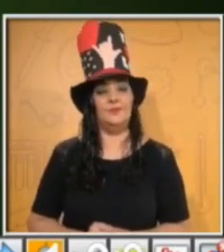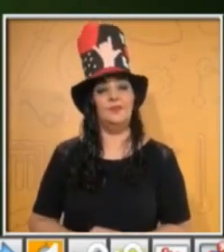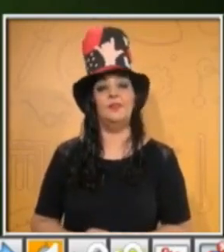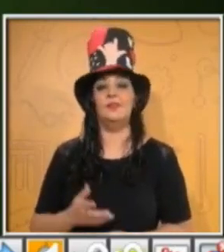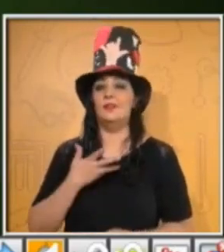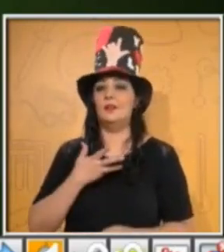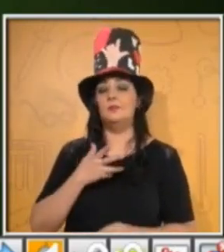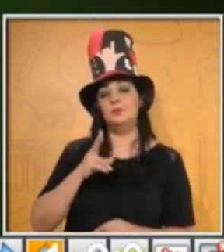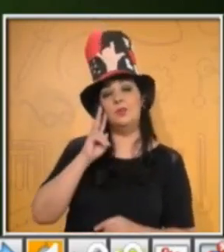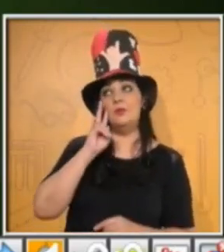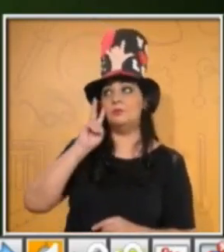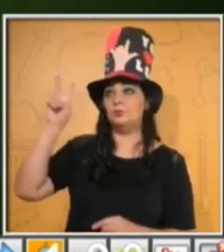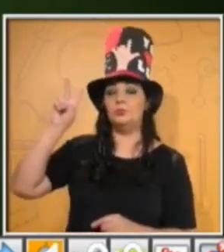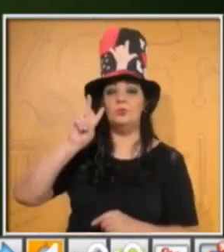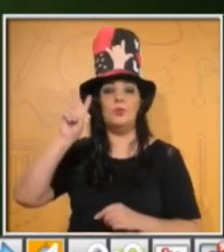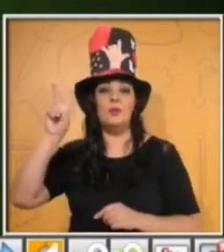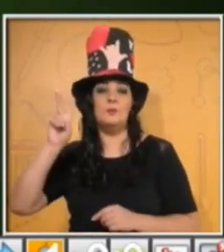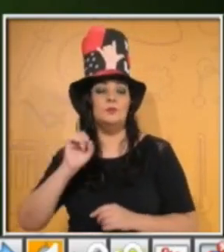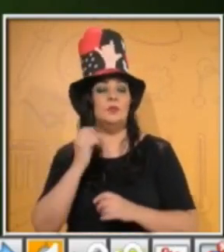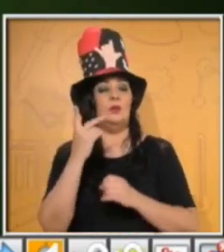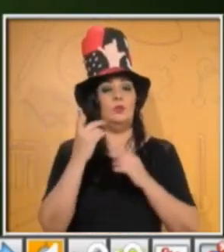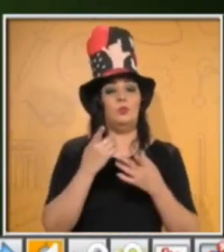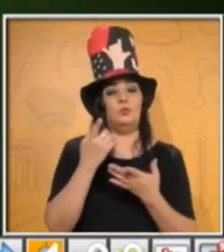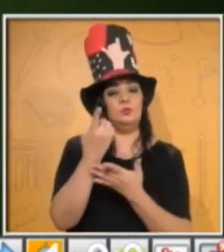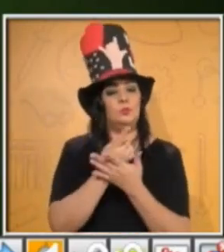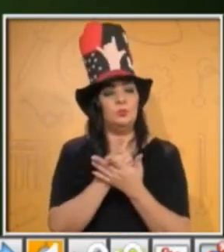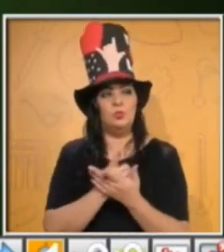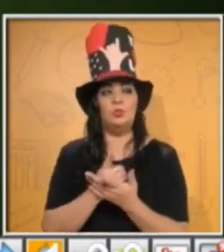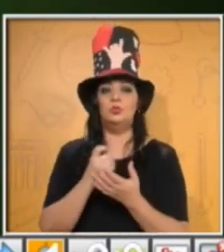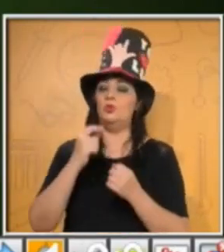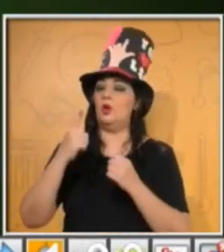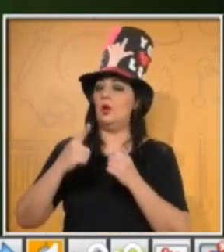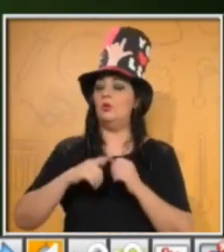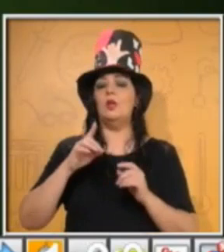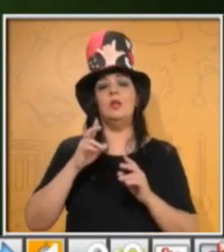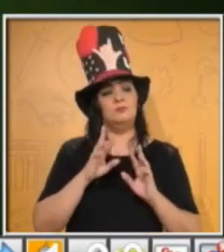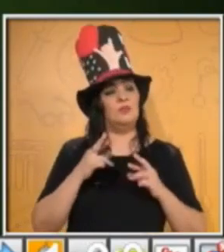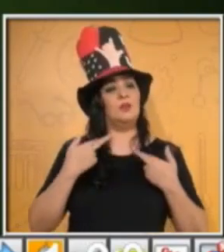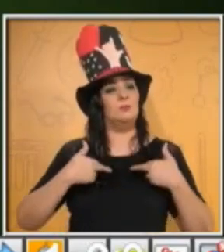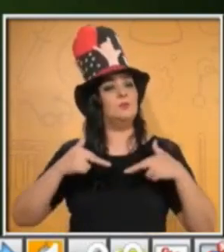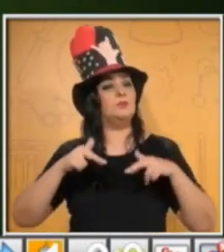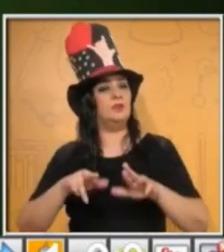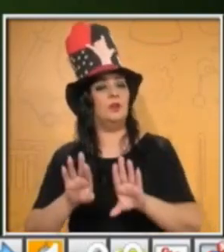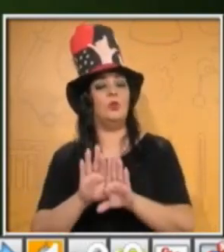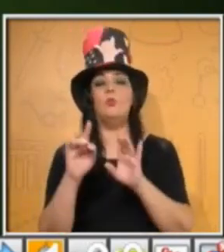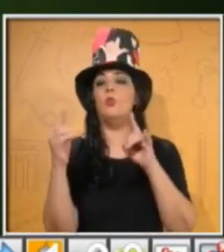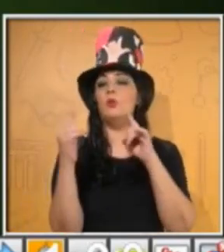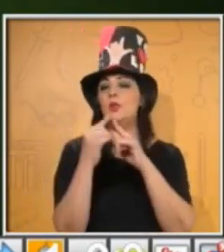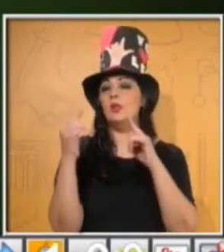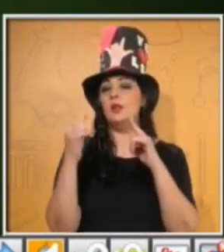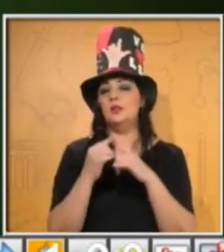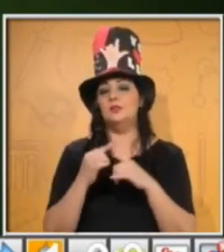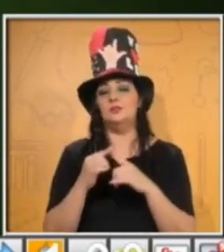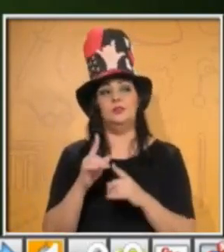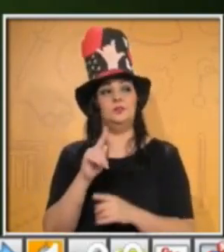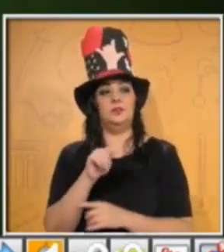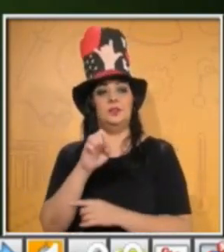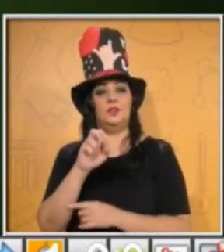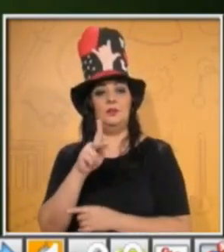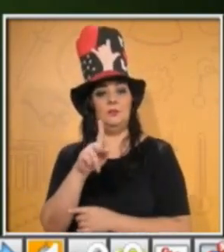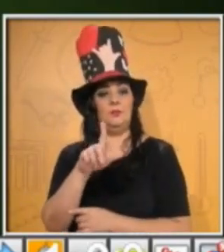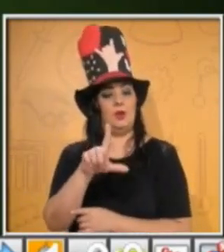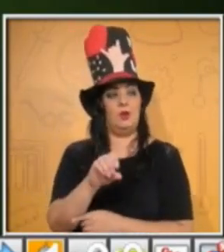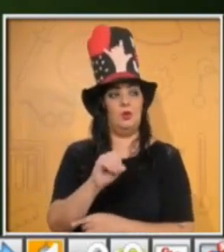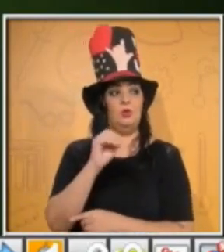Tenemos ahí algunas imágenes que nos representan, por ejemplo, las iglesias, porque hay muchas iglesias, el templo de San Roque, el templo de